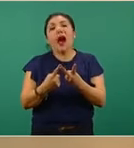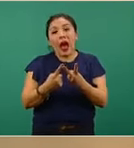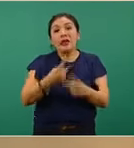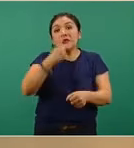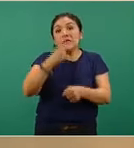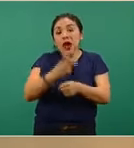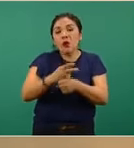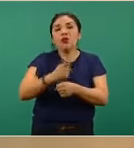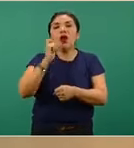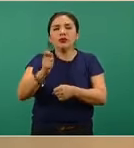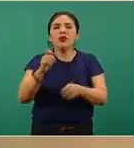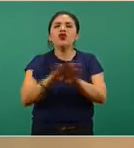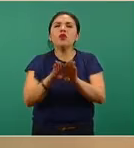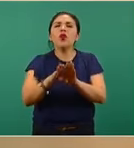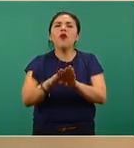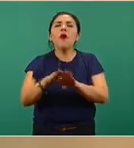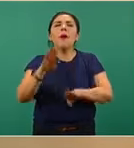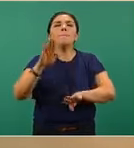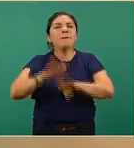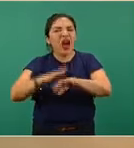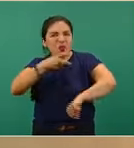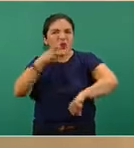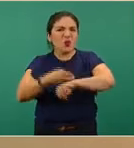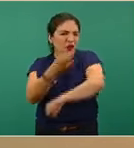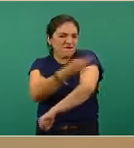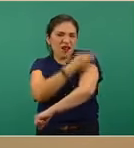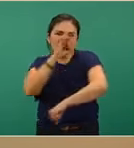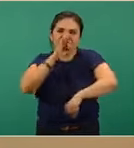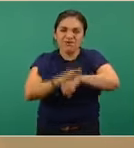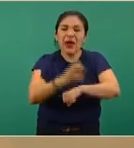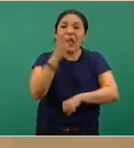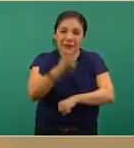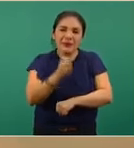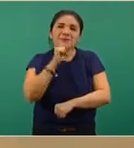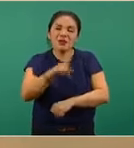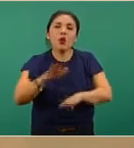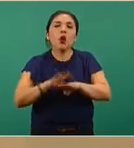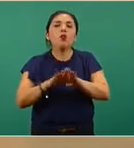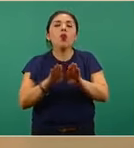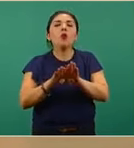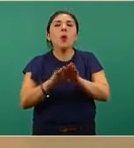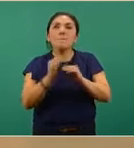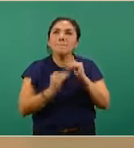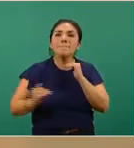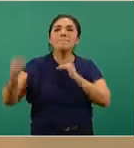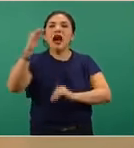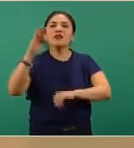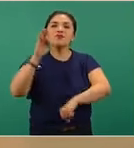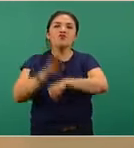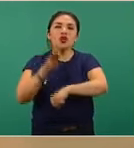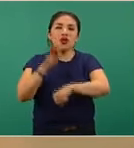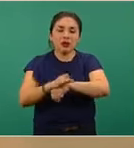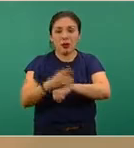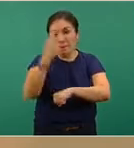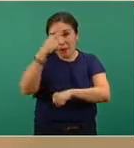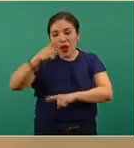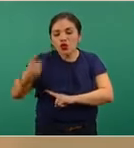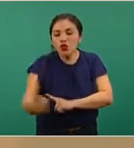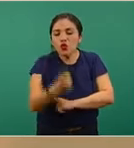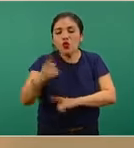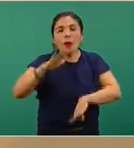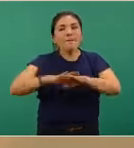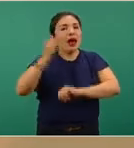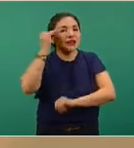que técnicamente le llamamos dosis de reforzamiento, lo que hace es eso, aumentar la protección y hacer que sea más